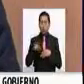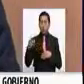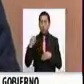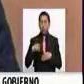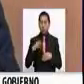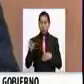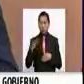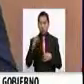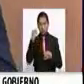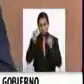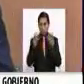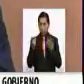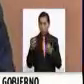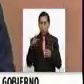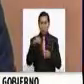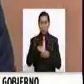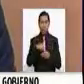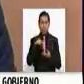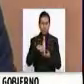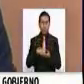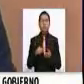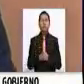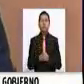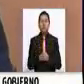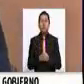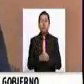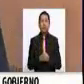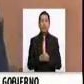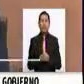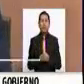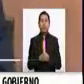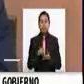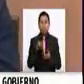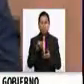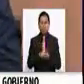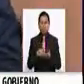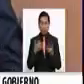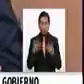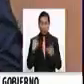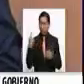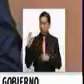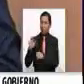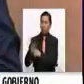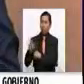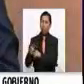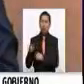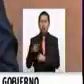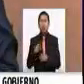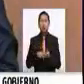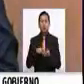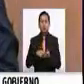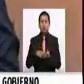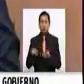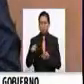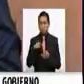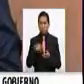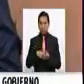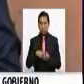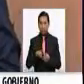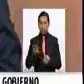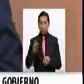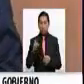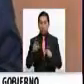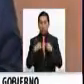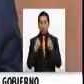manifestaron que también querían participar por eso se ha hecho una propuesta en esta cómics está octava